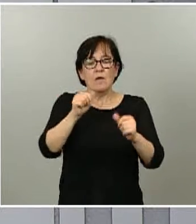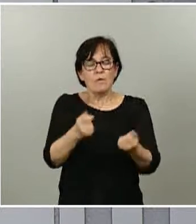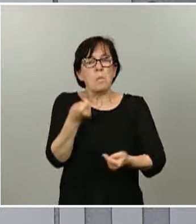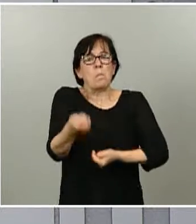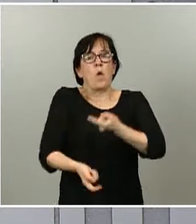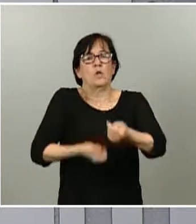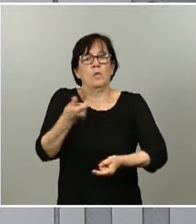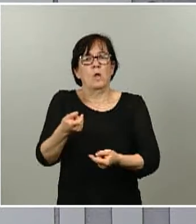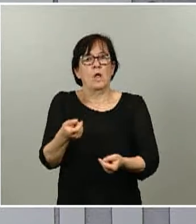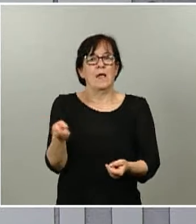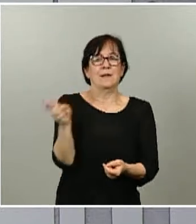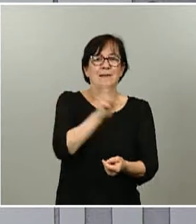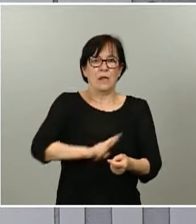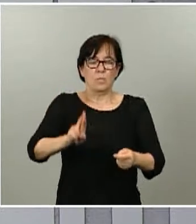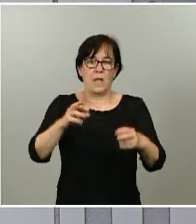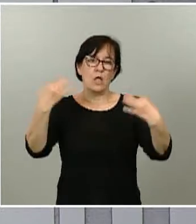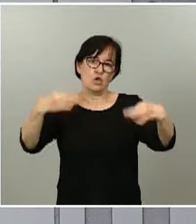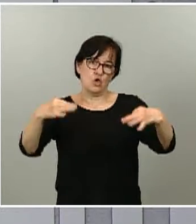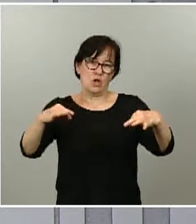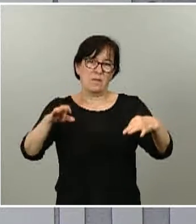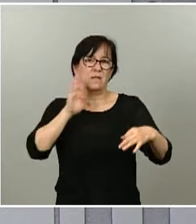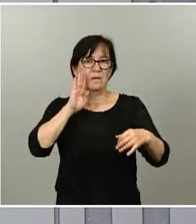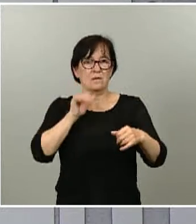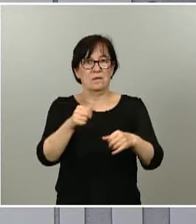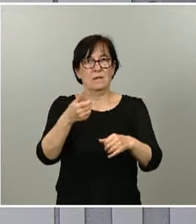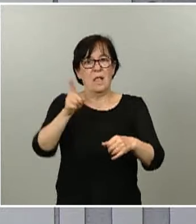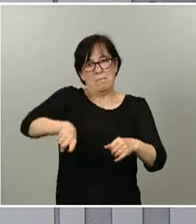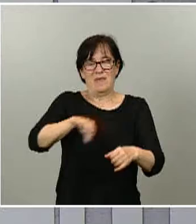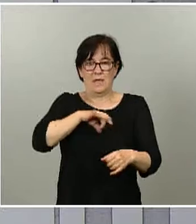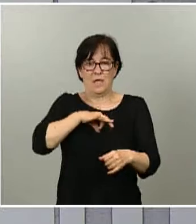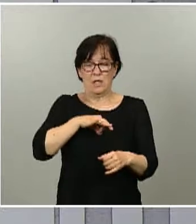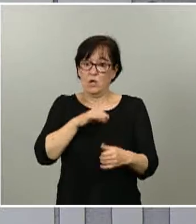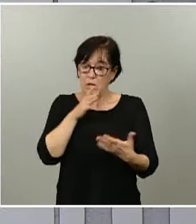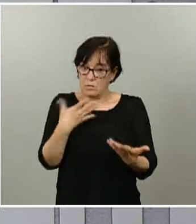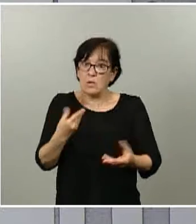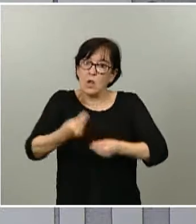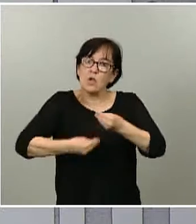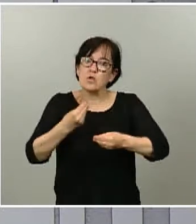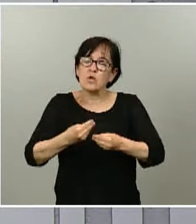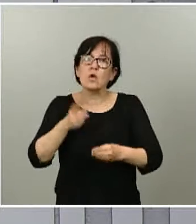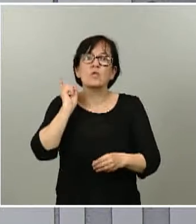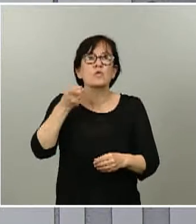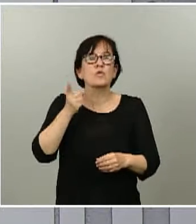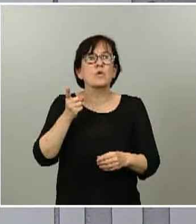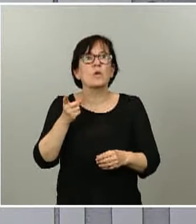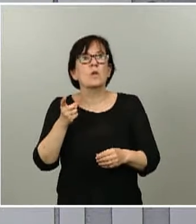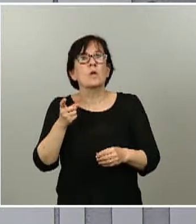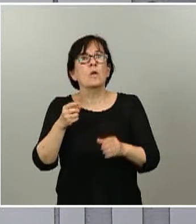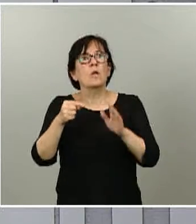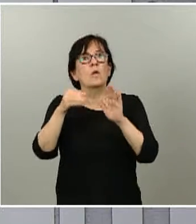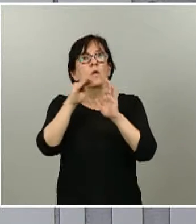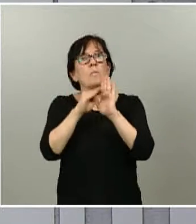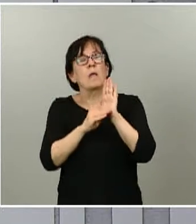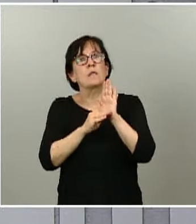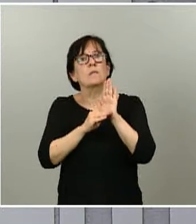recuperando la normalidad que teníamos en el mes de enero. Y esto lo estamos haciendo no solo con medidas paliativas,